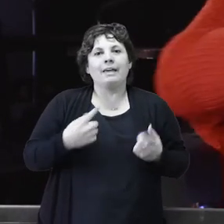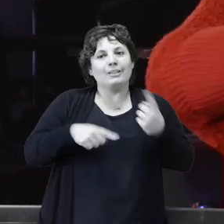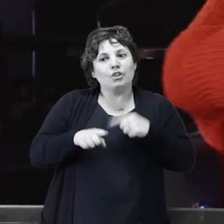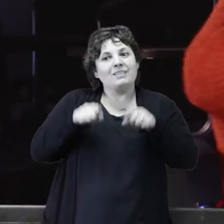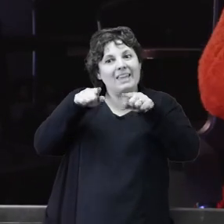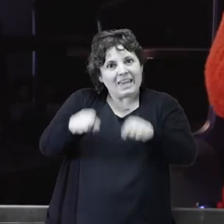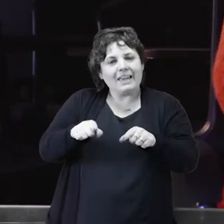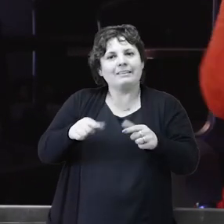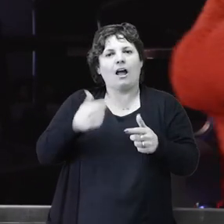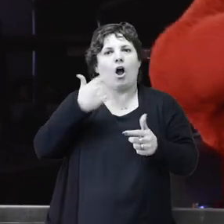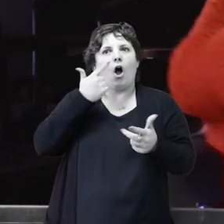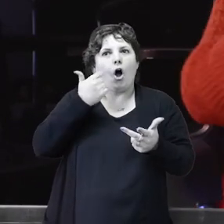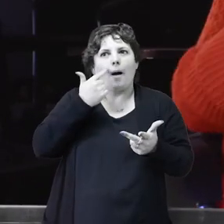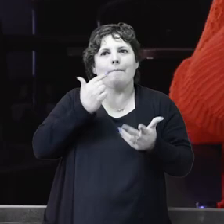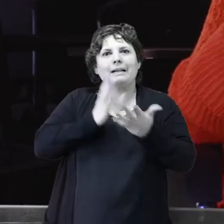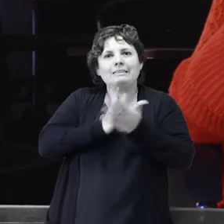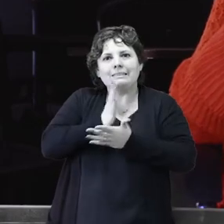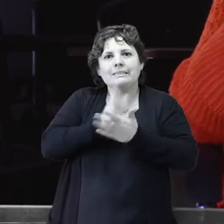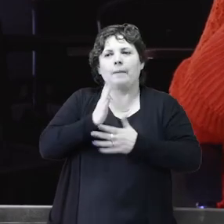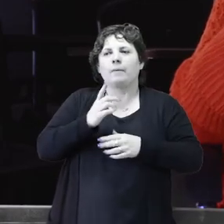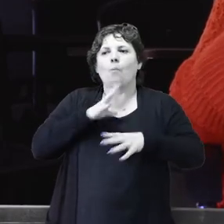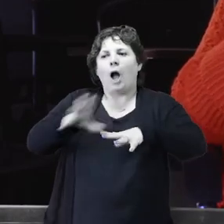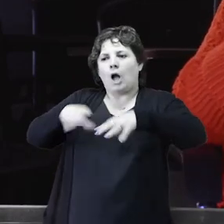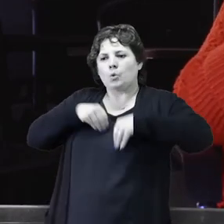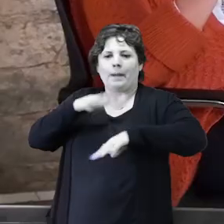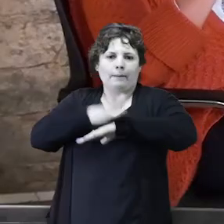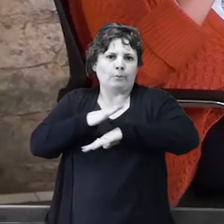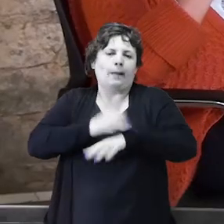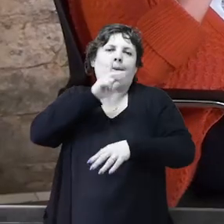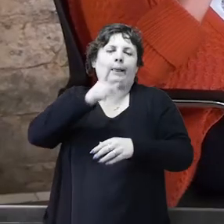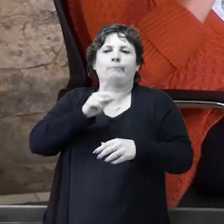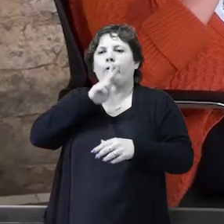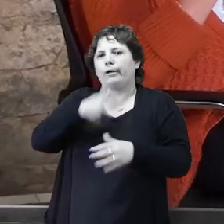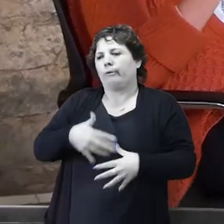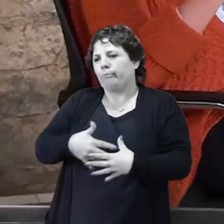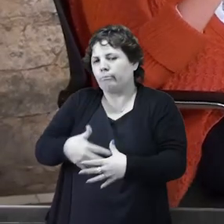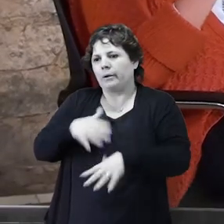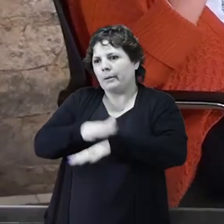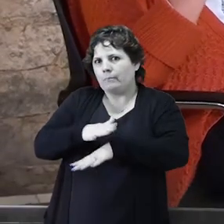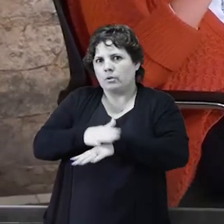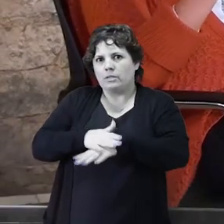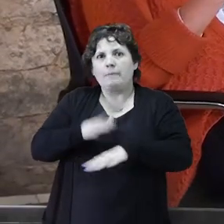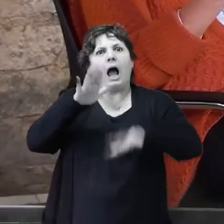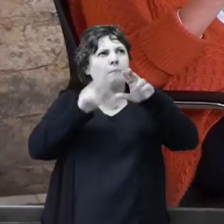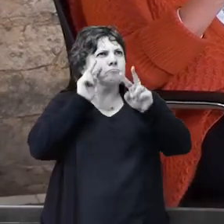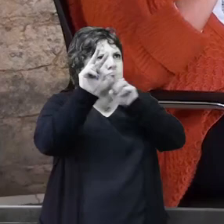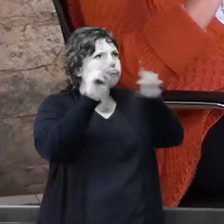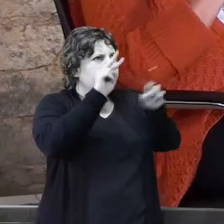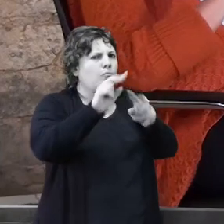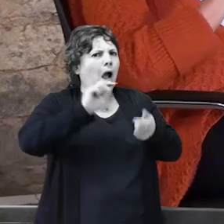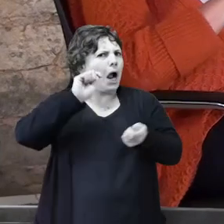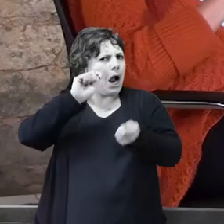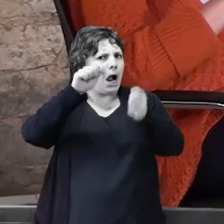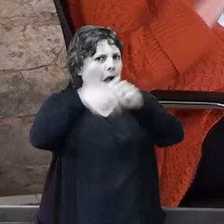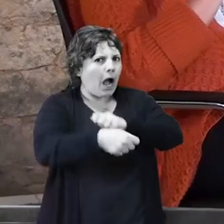movida, digamos, de los hombres hacia las corresponsabilidades reproductivas, claro, se observan algunos cambios importantes que hay